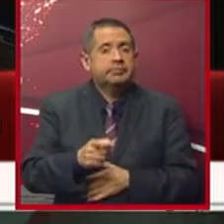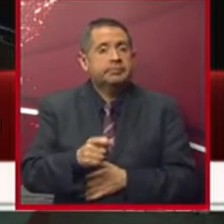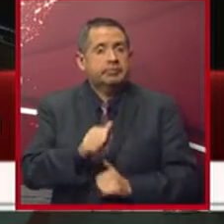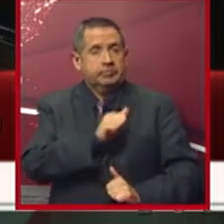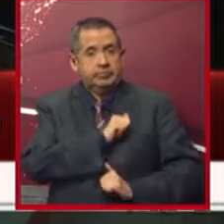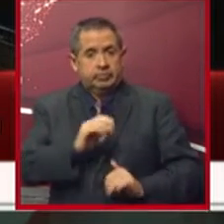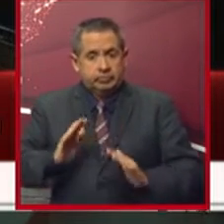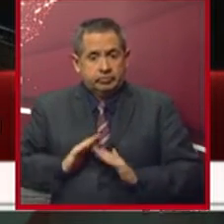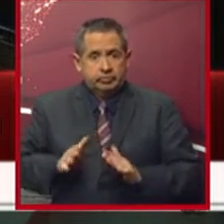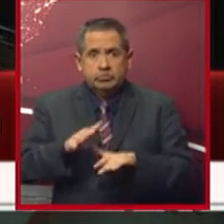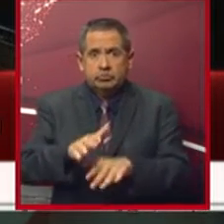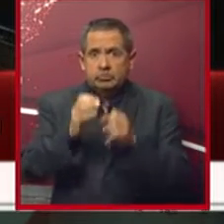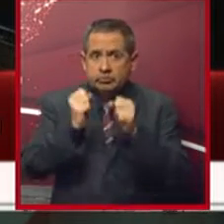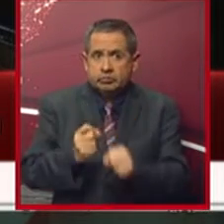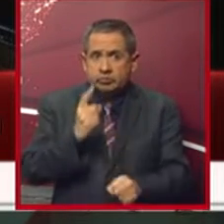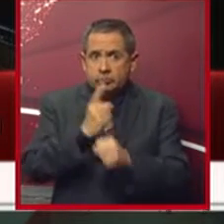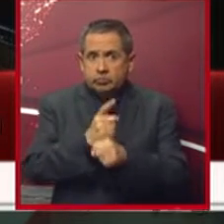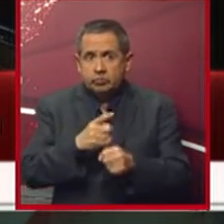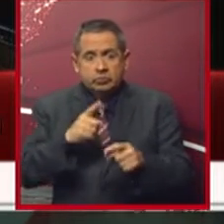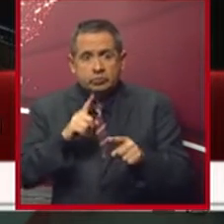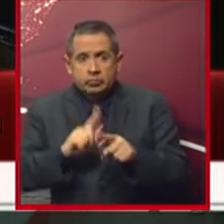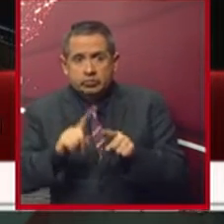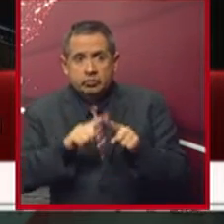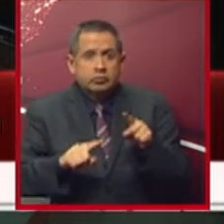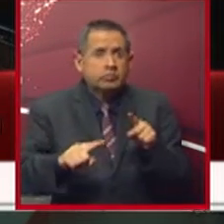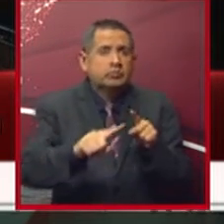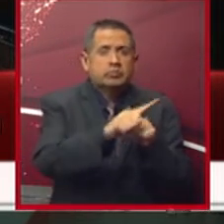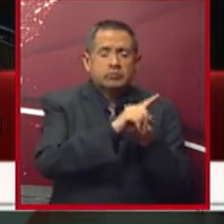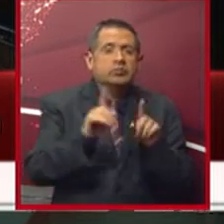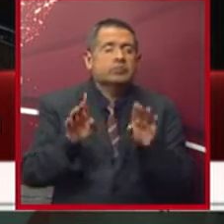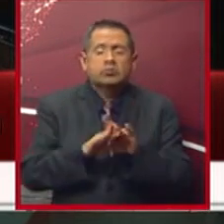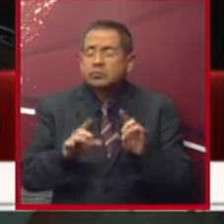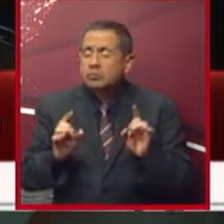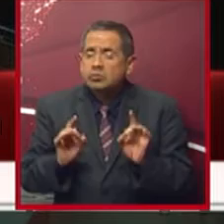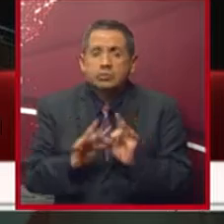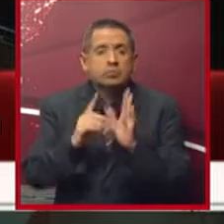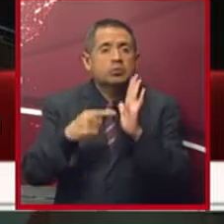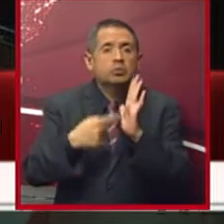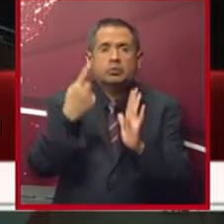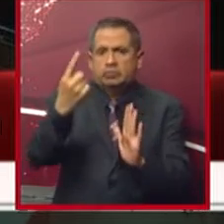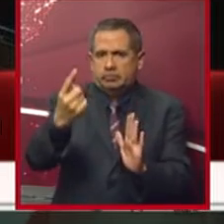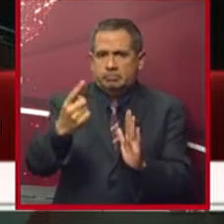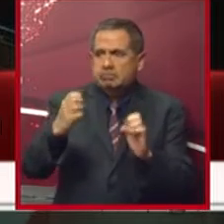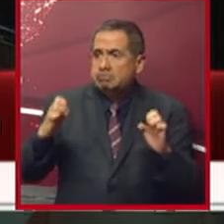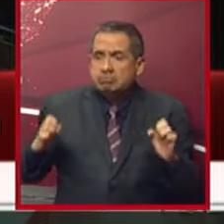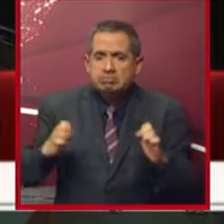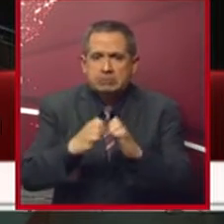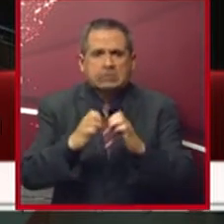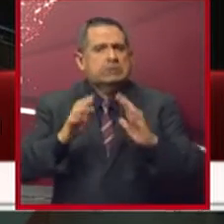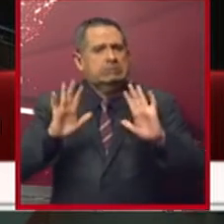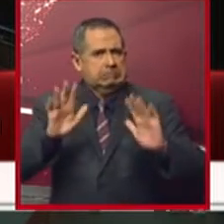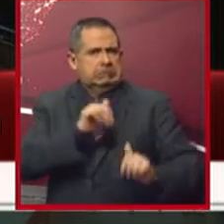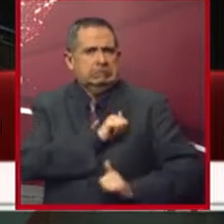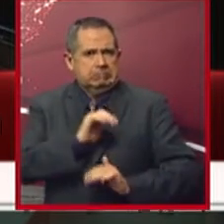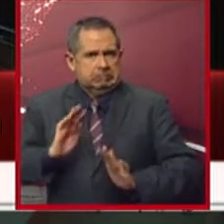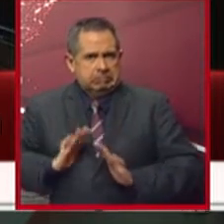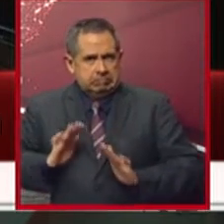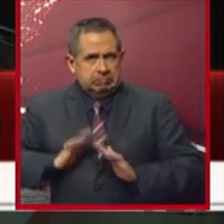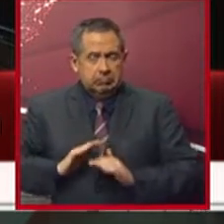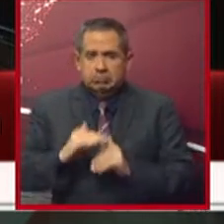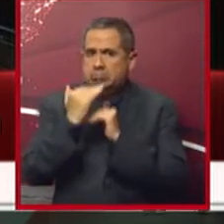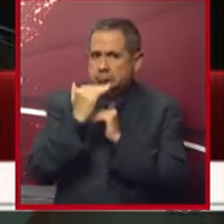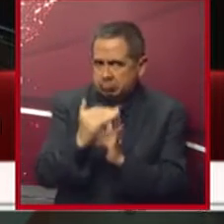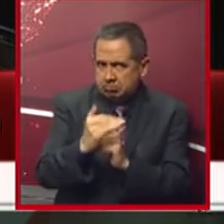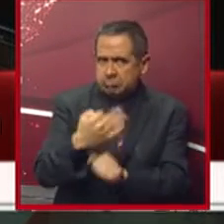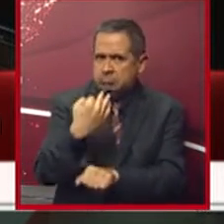militares en tareas de seguridad en los estados constitucionales debe ser excepcional, subordinada y complementaria a las labores de las